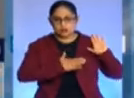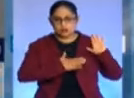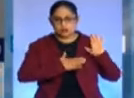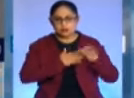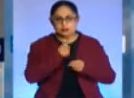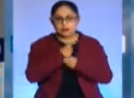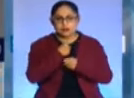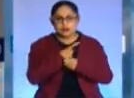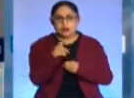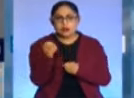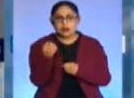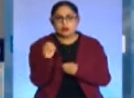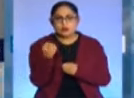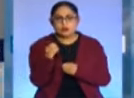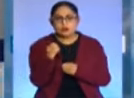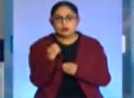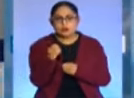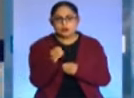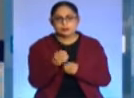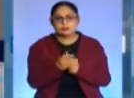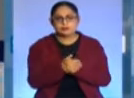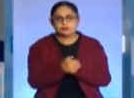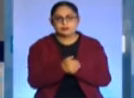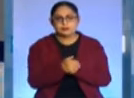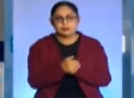1 de octubre, hemos venido